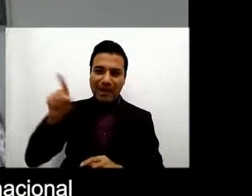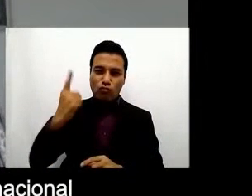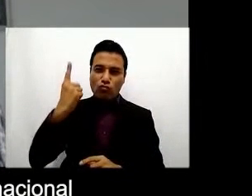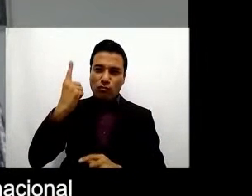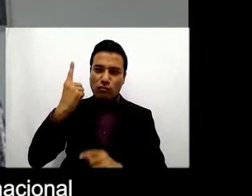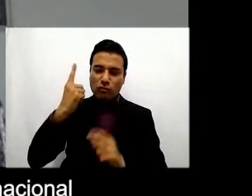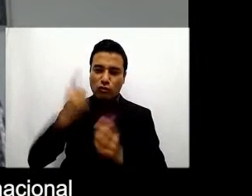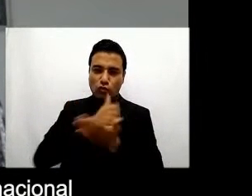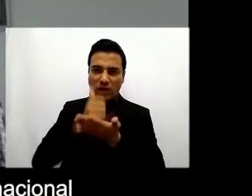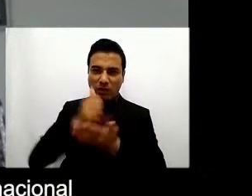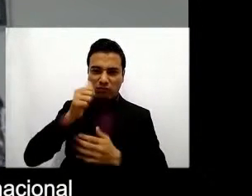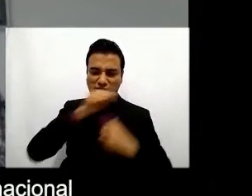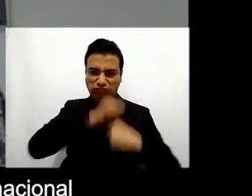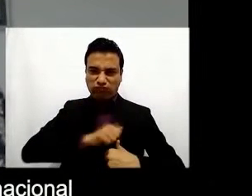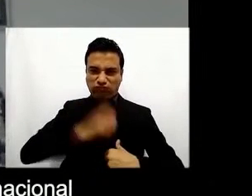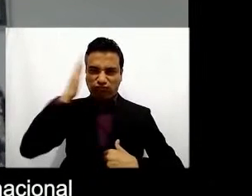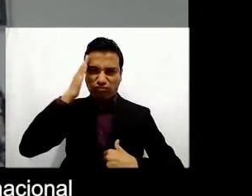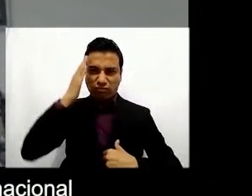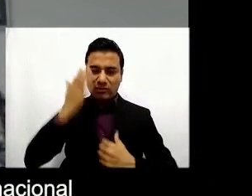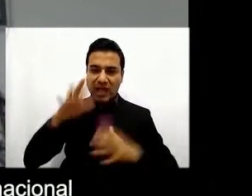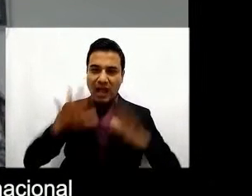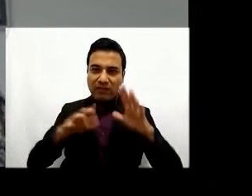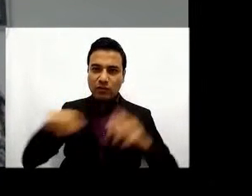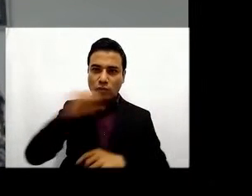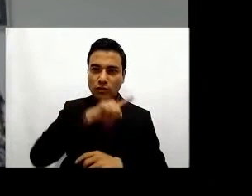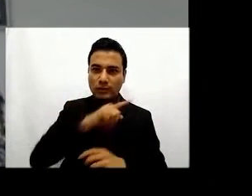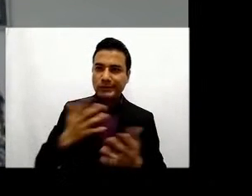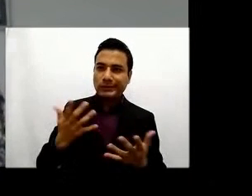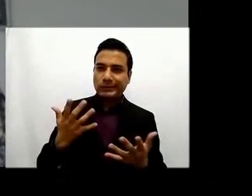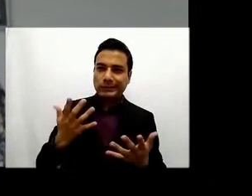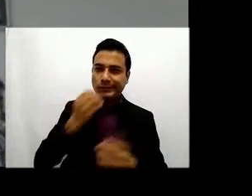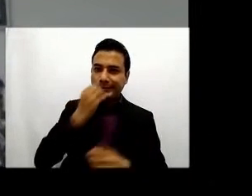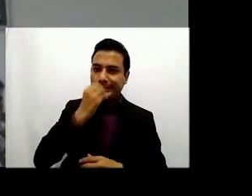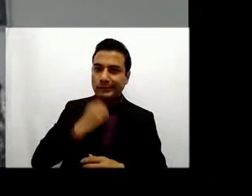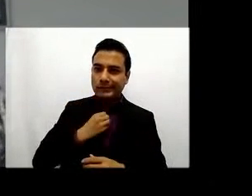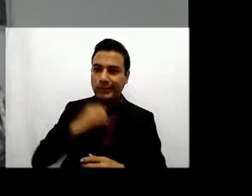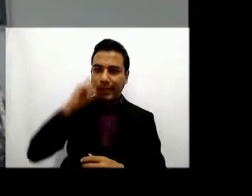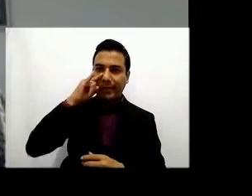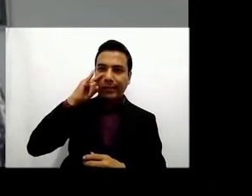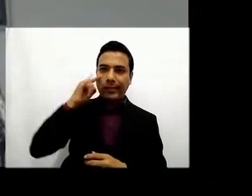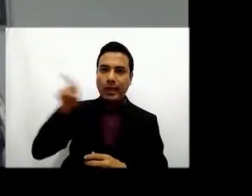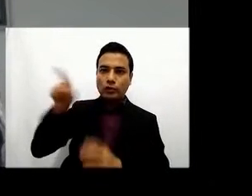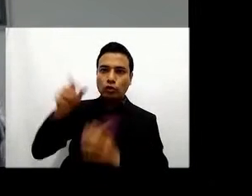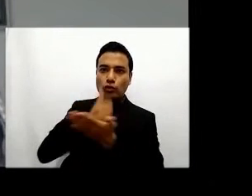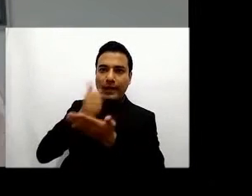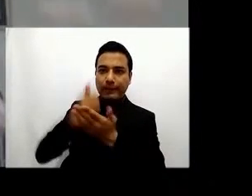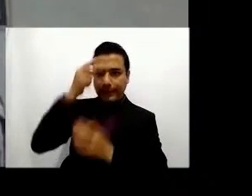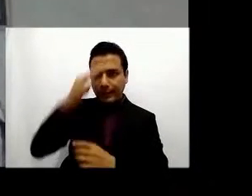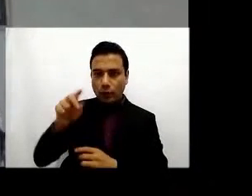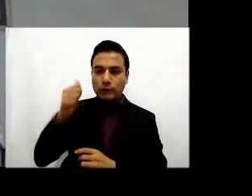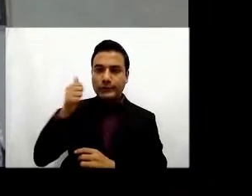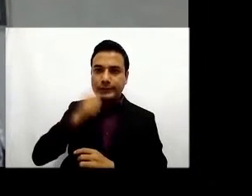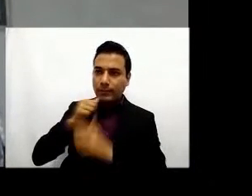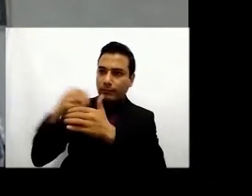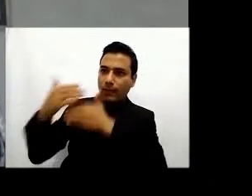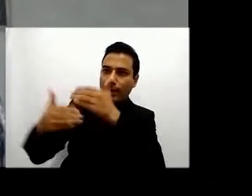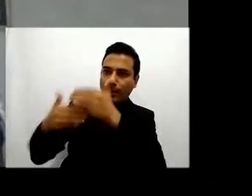sentimos un poco alienados de lo que se decide desde la Ciudad de México y sin querer y más